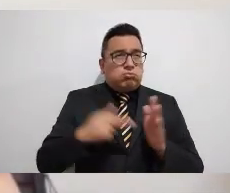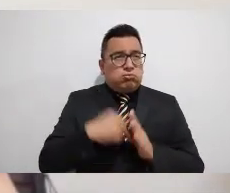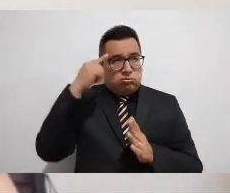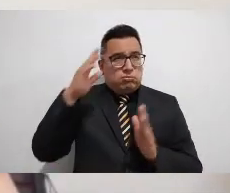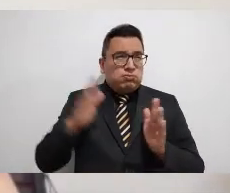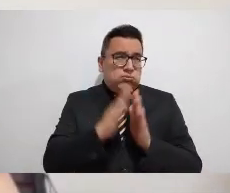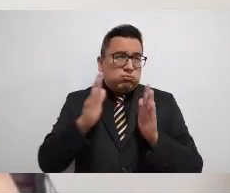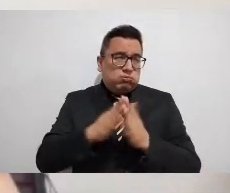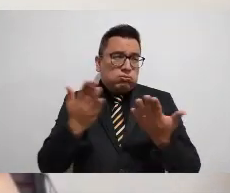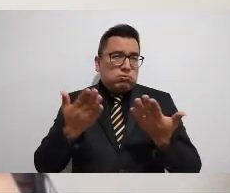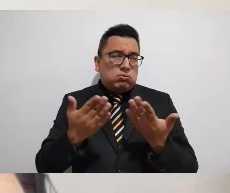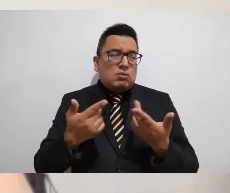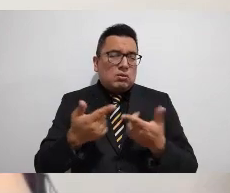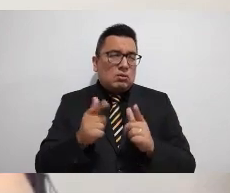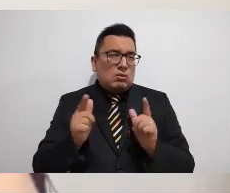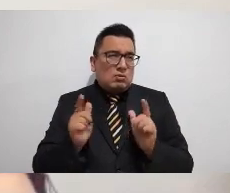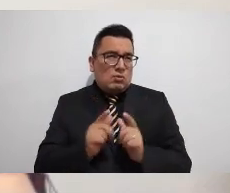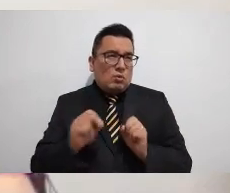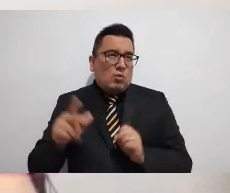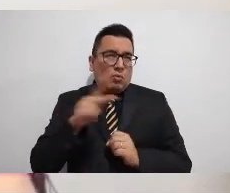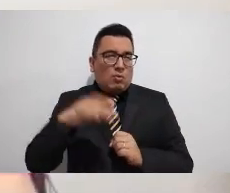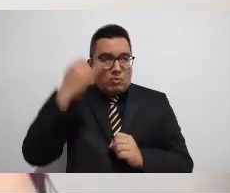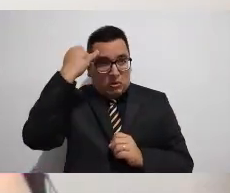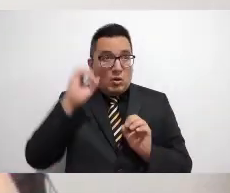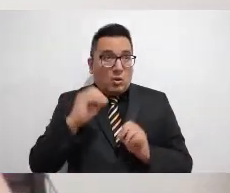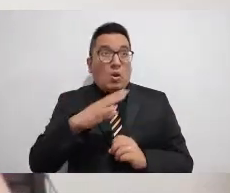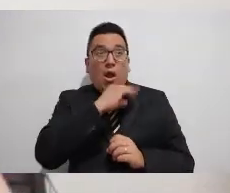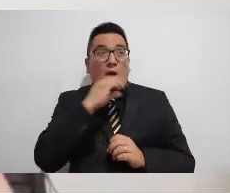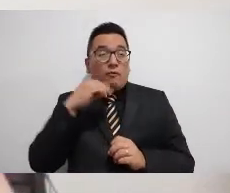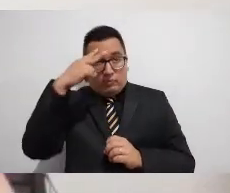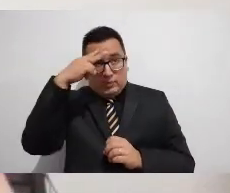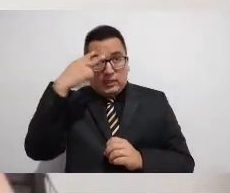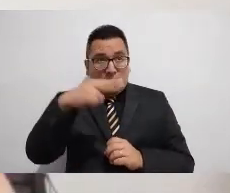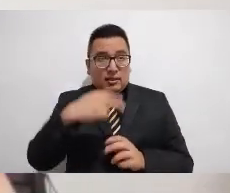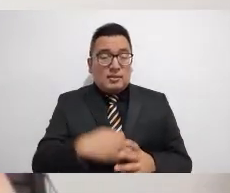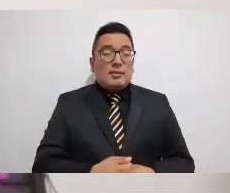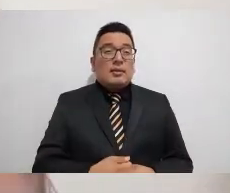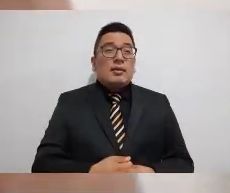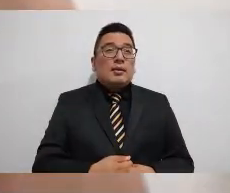afirmativas pues, con la participación de pueblos y comunidades indígenas y afromexicanas,